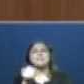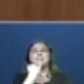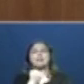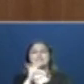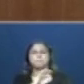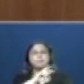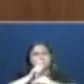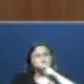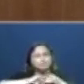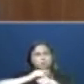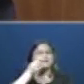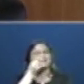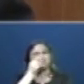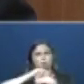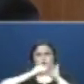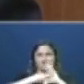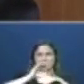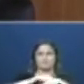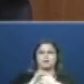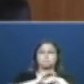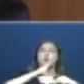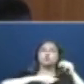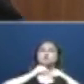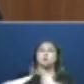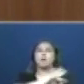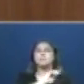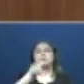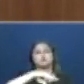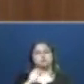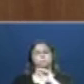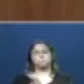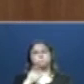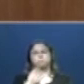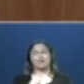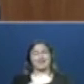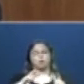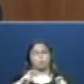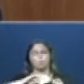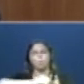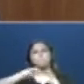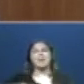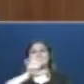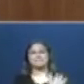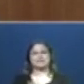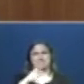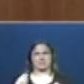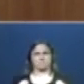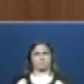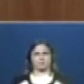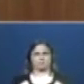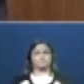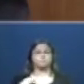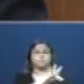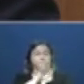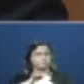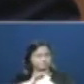construcciones y todo ello aprovechando además la puesta en marcha del nuevo plan Estatal de Vivienda Finalmente y por lo que se